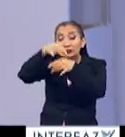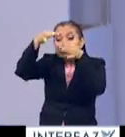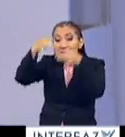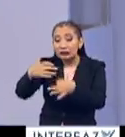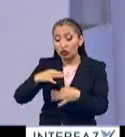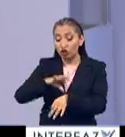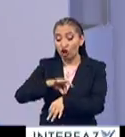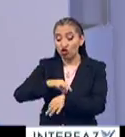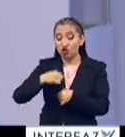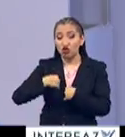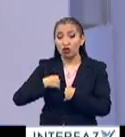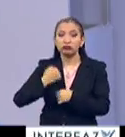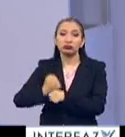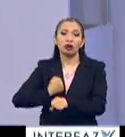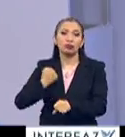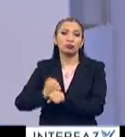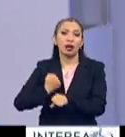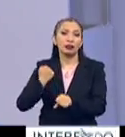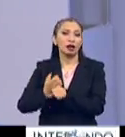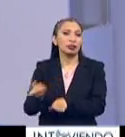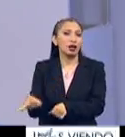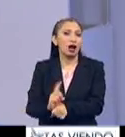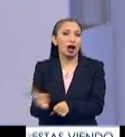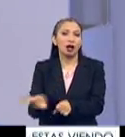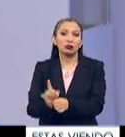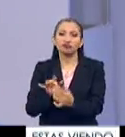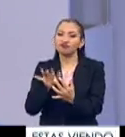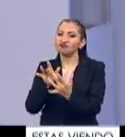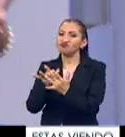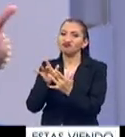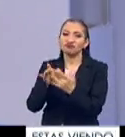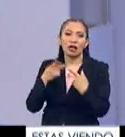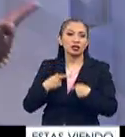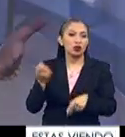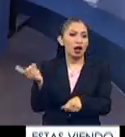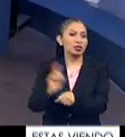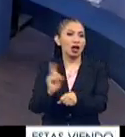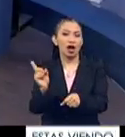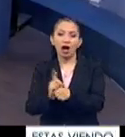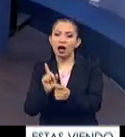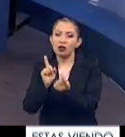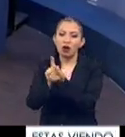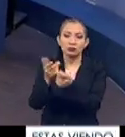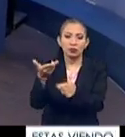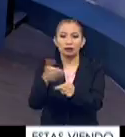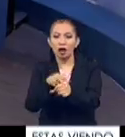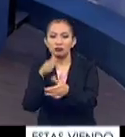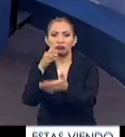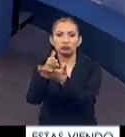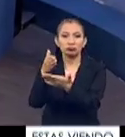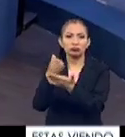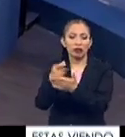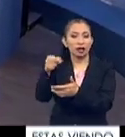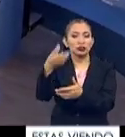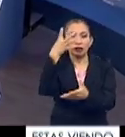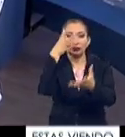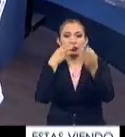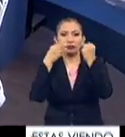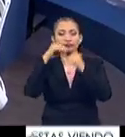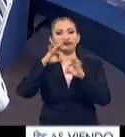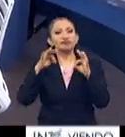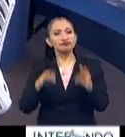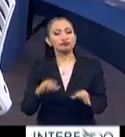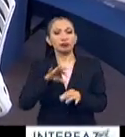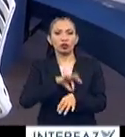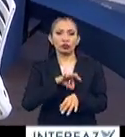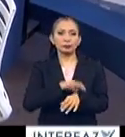paciente. Finalmente, la práctica médica, la relación médico-paciente, el día a día estar en los hospitales, eso es lo que te va formando como médico.